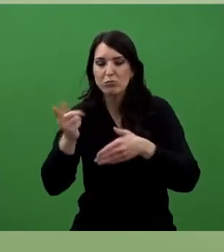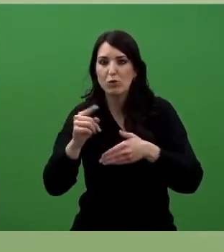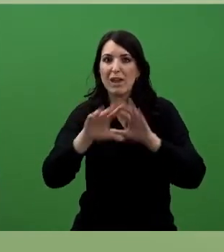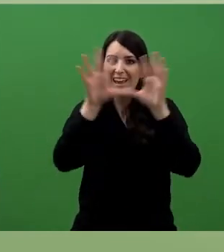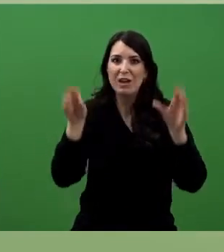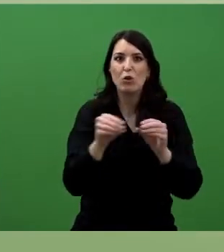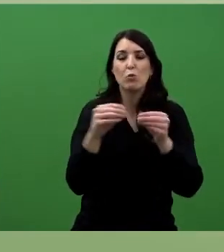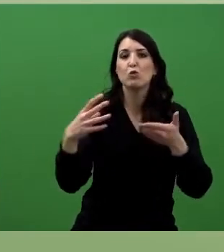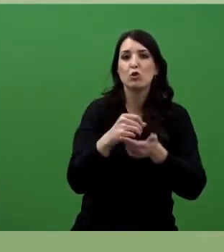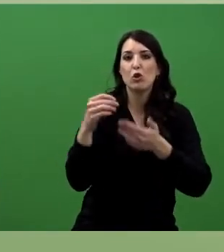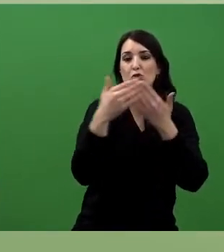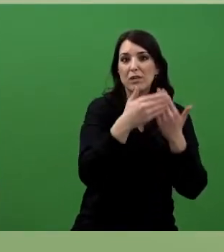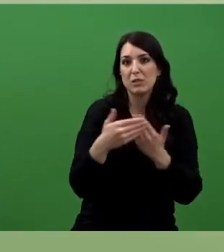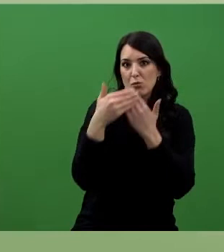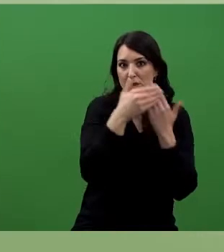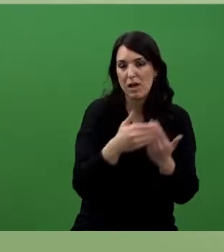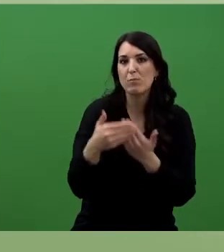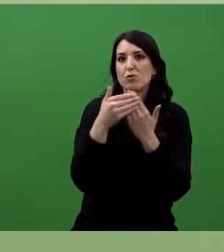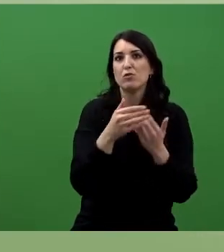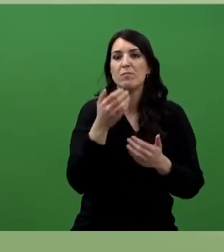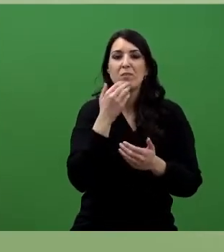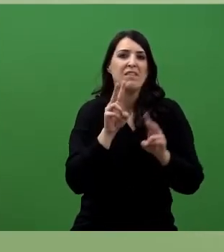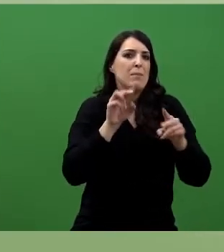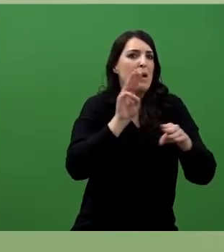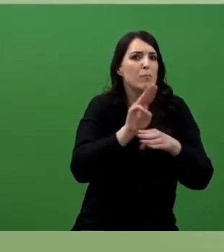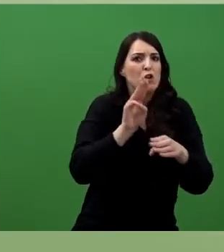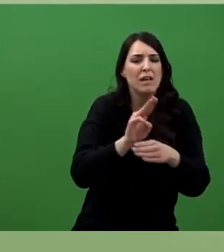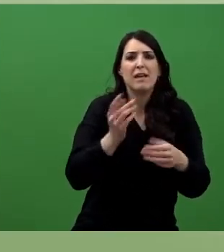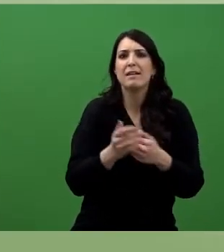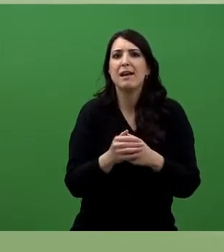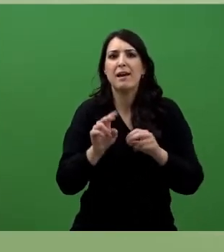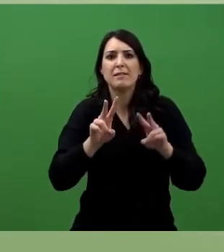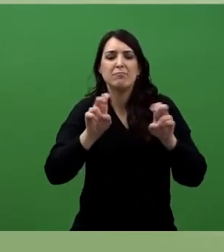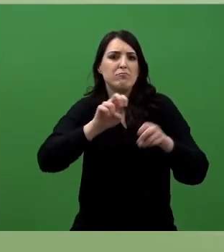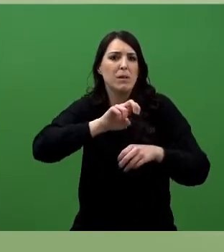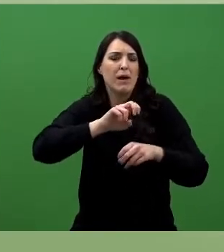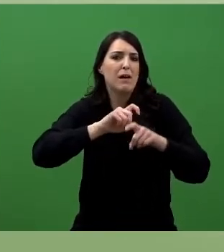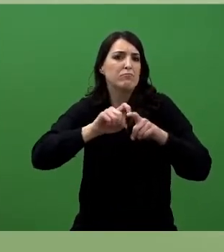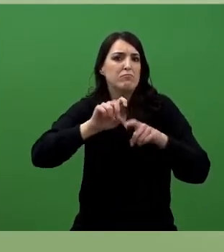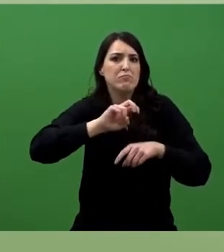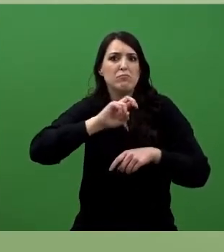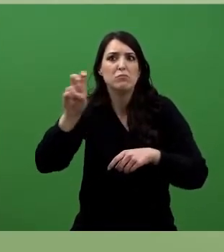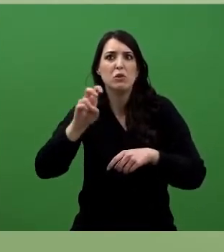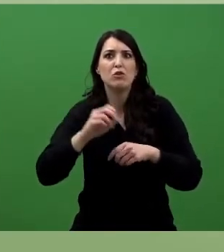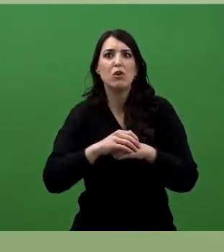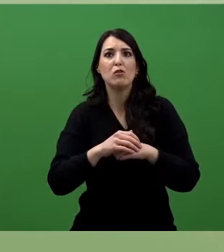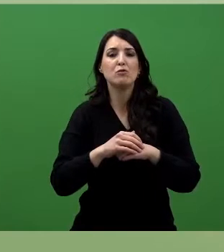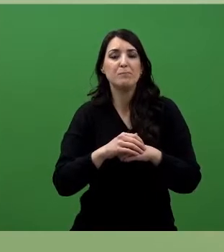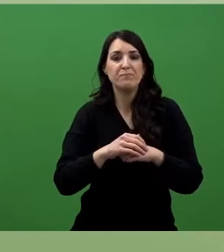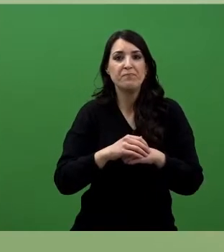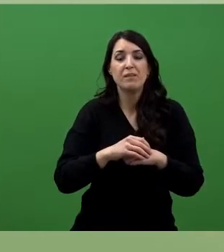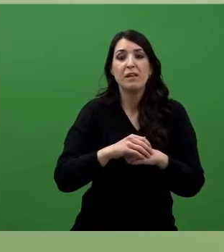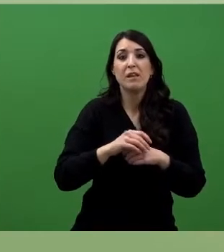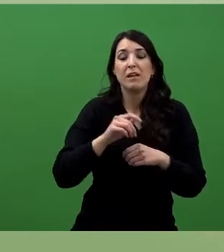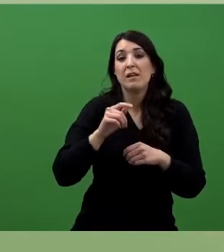en conjunto. Lo mismo aplica a proteómica, que sería todas las proteínas, a metabolómica, todos los metabolitos, transcriptoma, todos los transcriptos, que